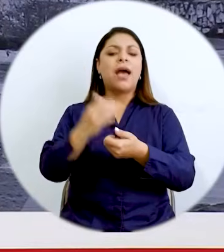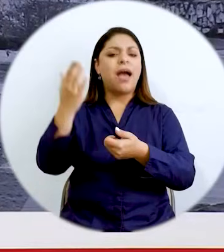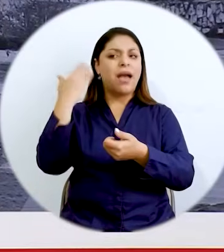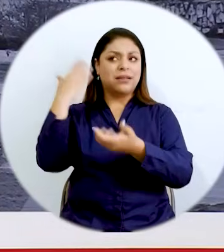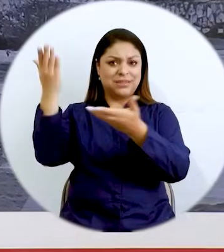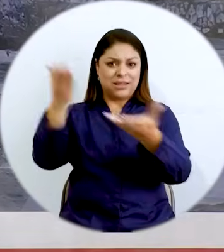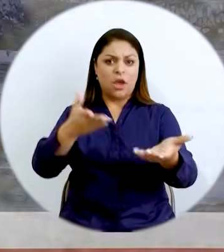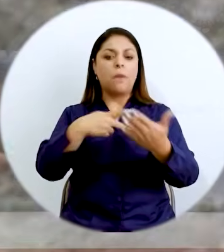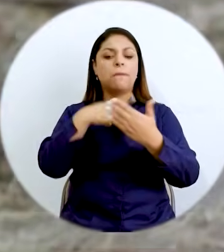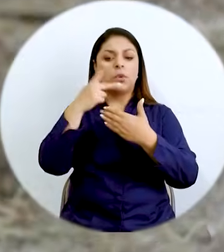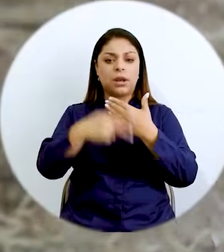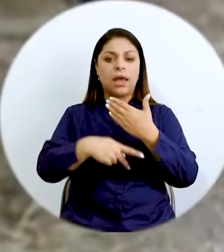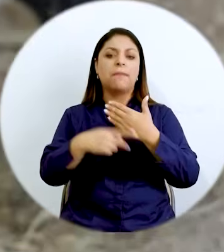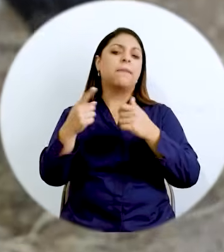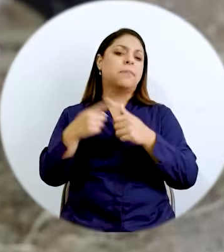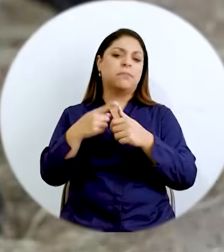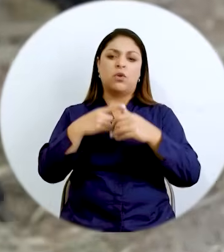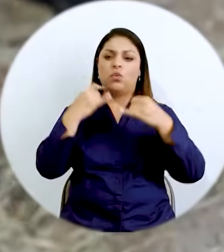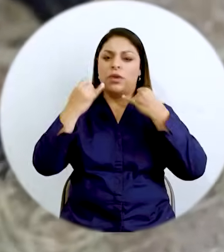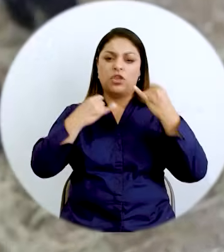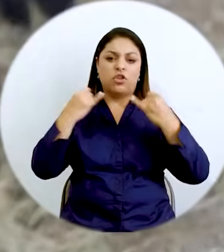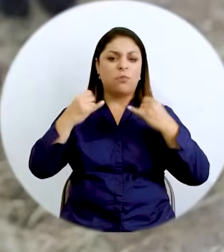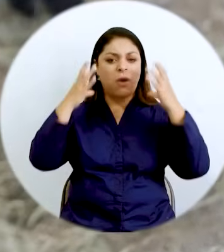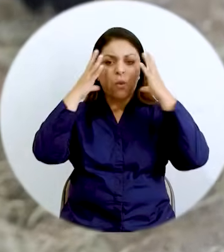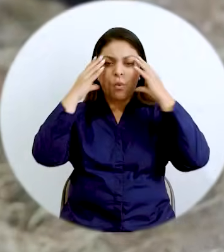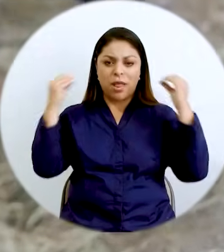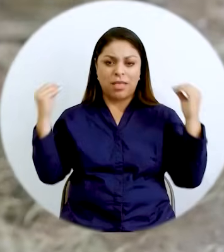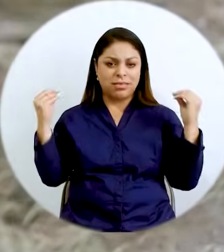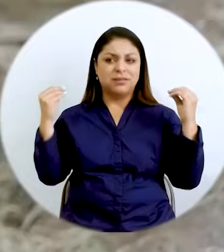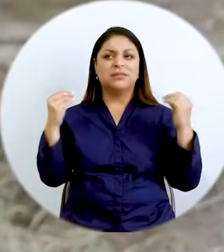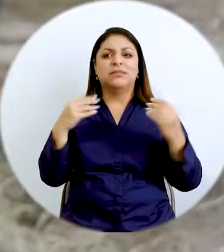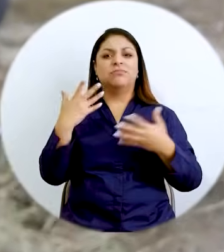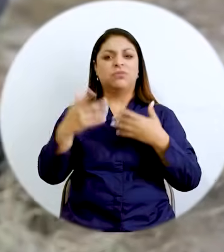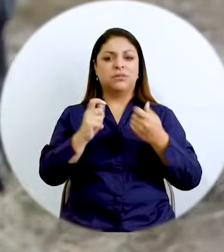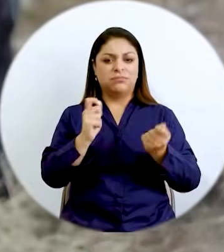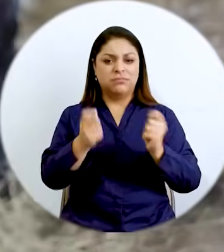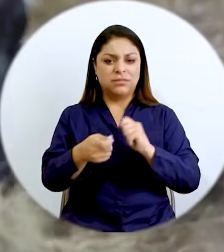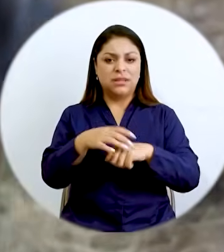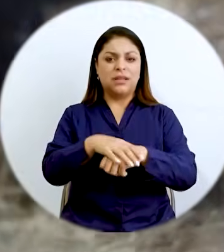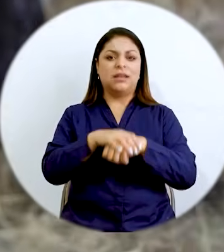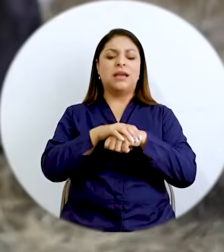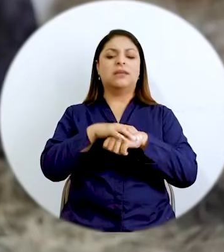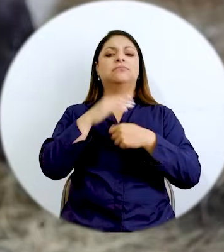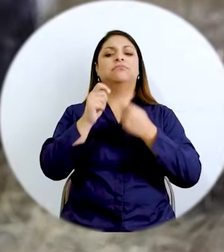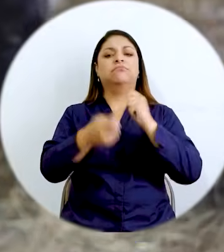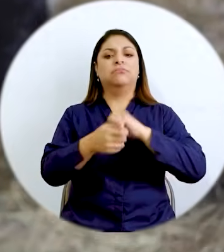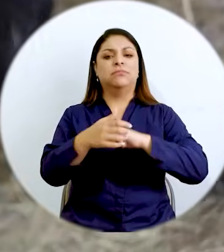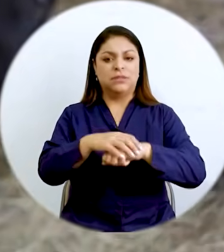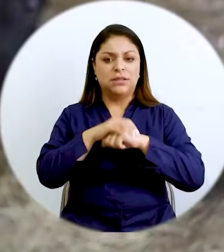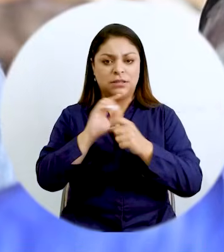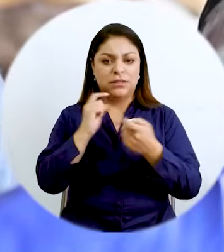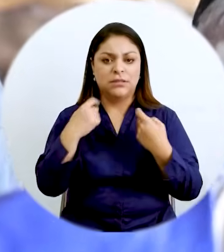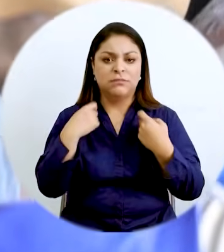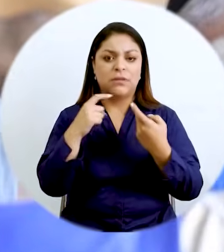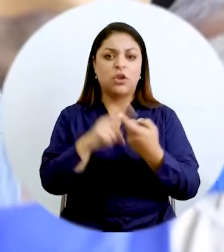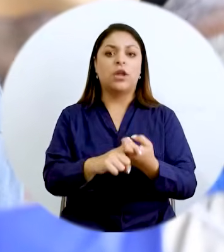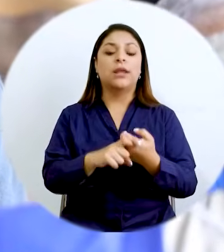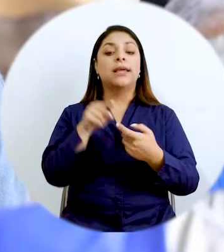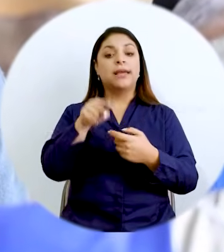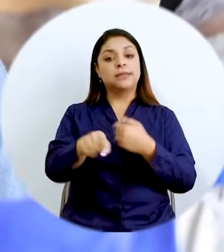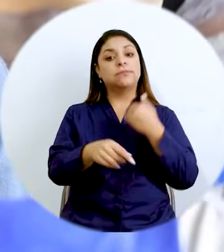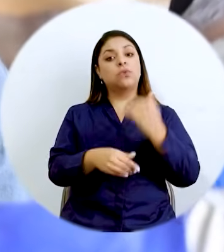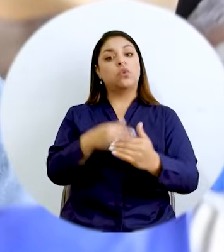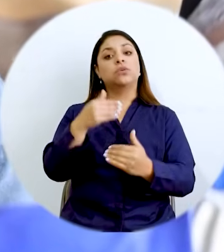estaba en holandés, se tuvo que, digamos, traducir a inglés, del inglés al español, y comenzamos en